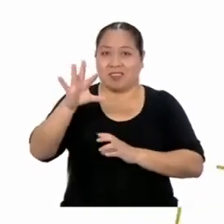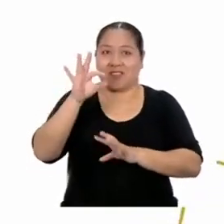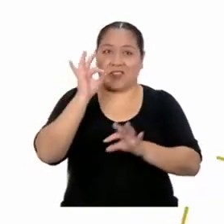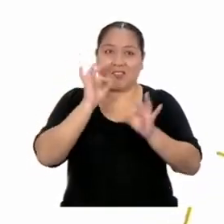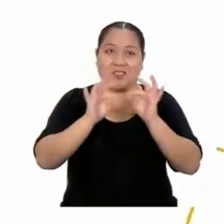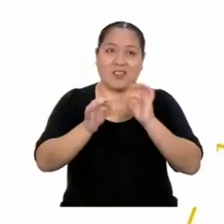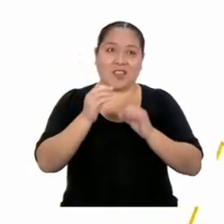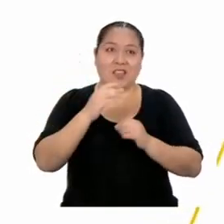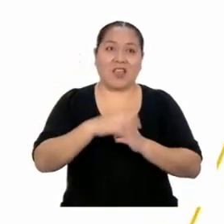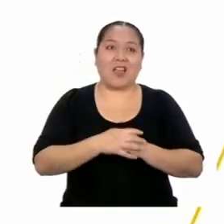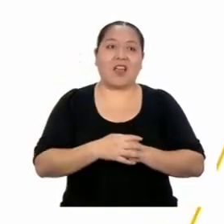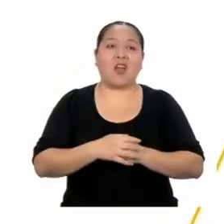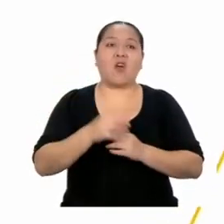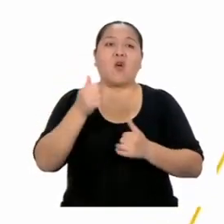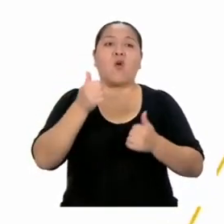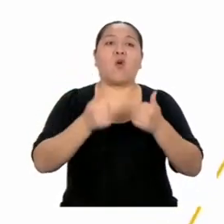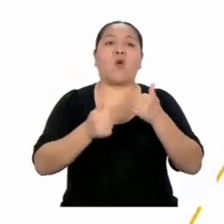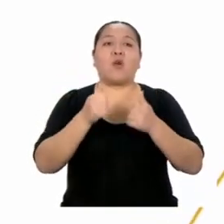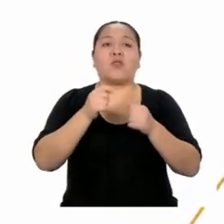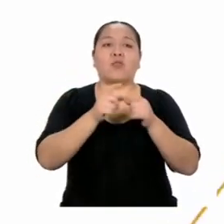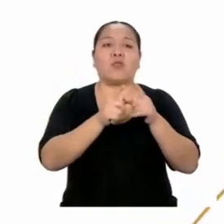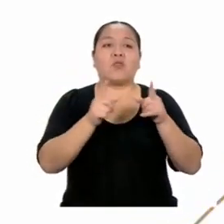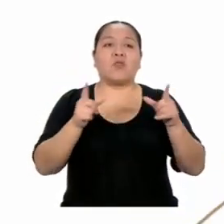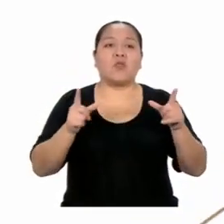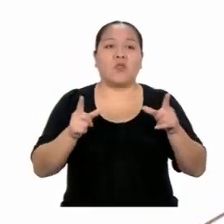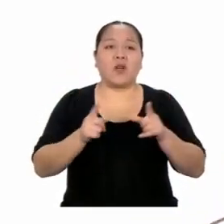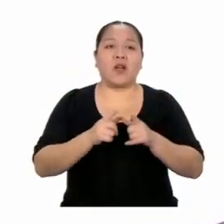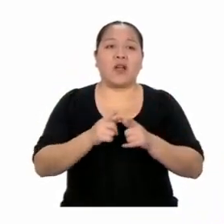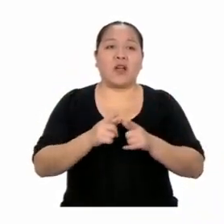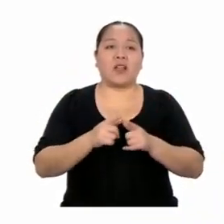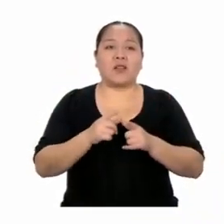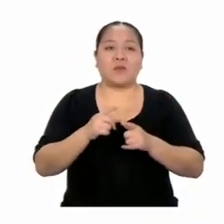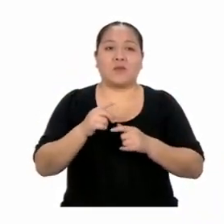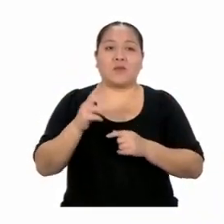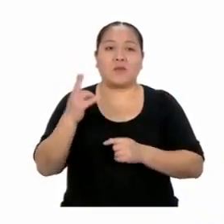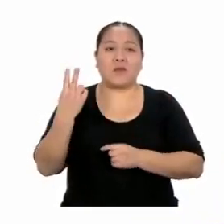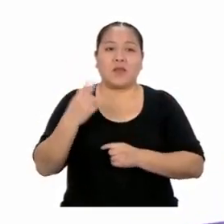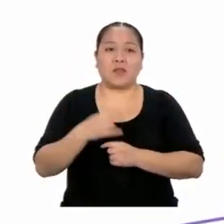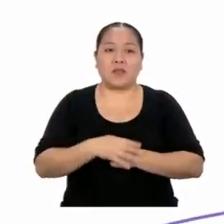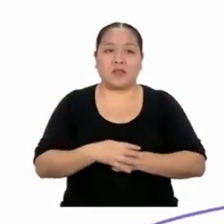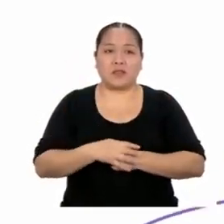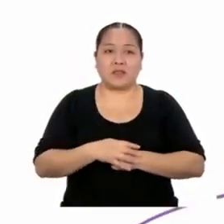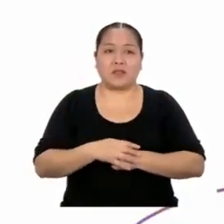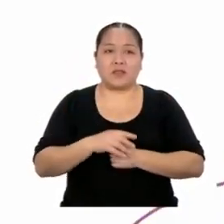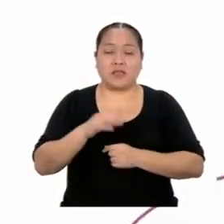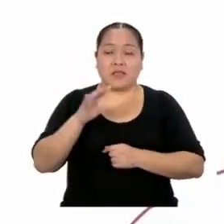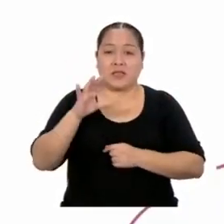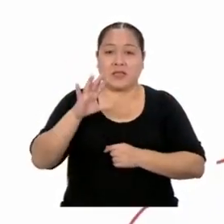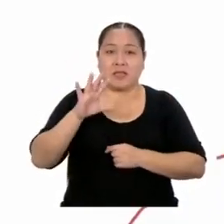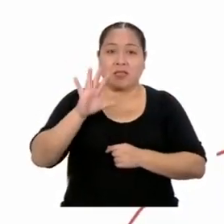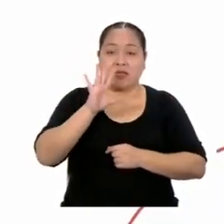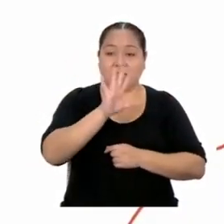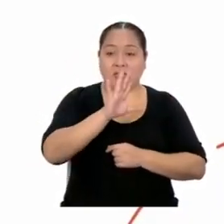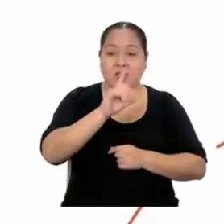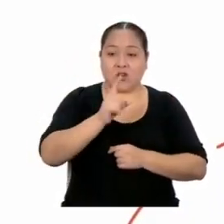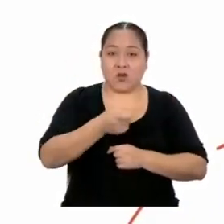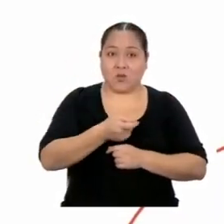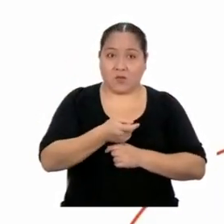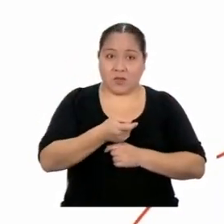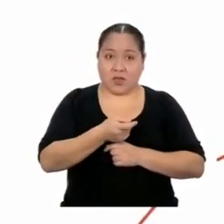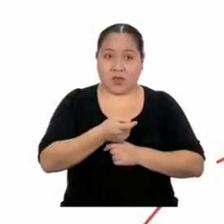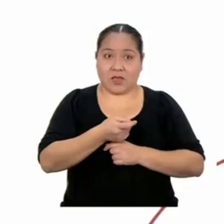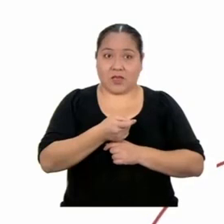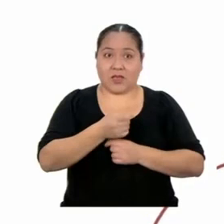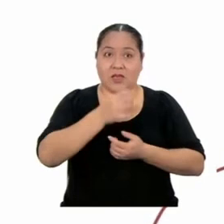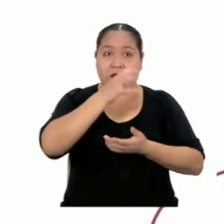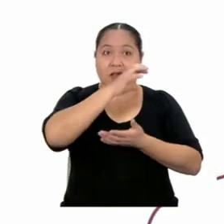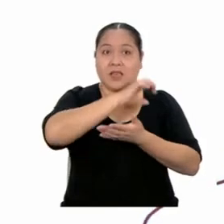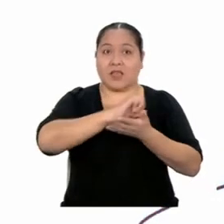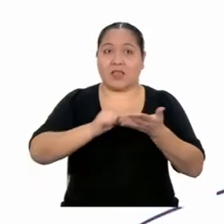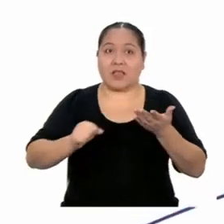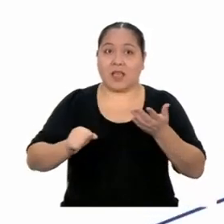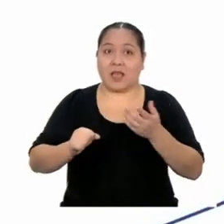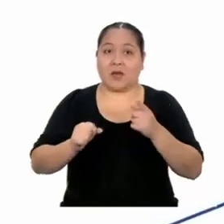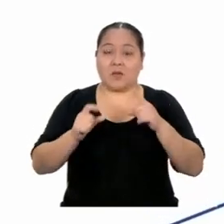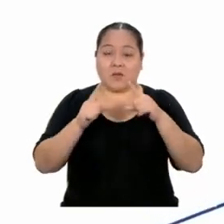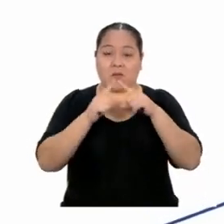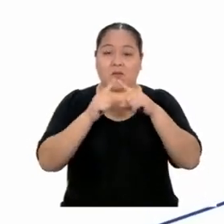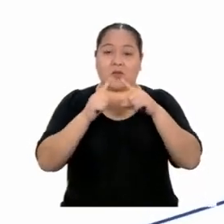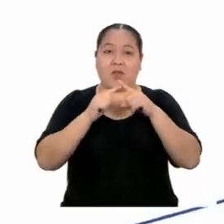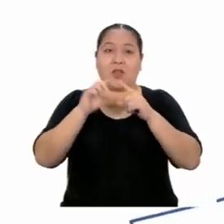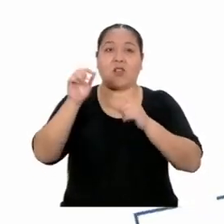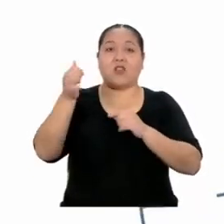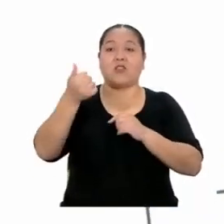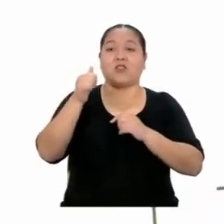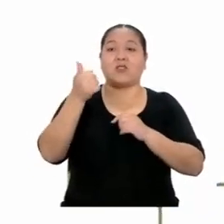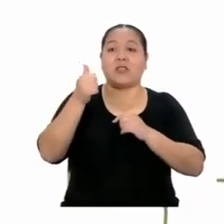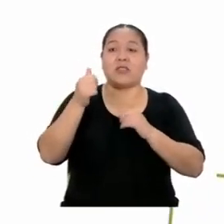verde. Pero mira esto, profesora. Si restamos 5.000 metros cuadrados del triángulo blanco a los